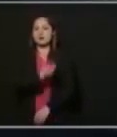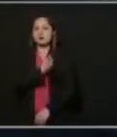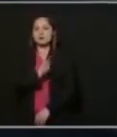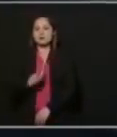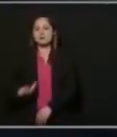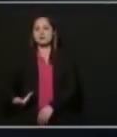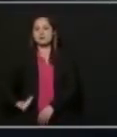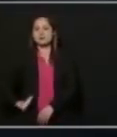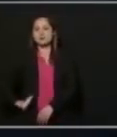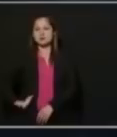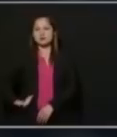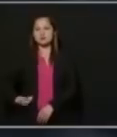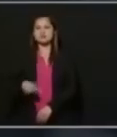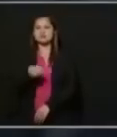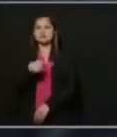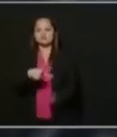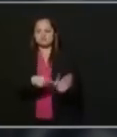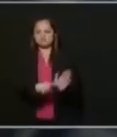cercanos.